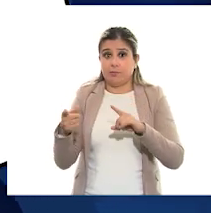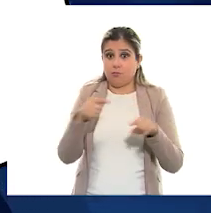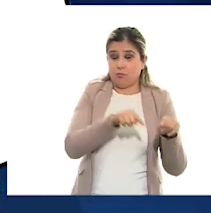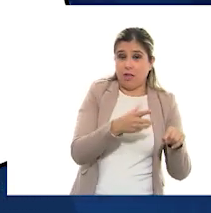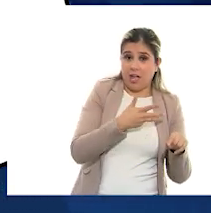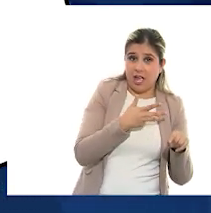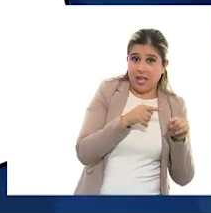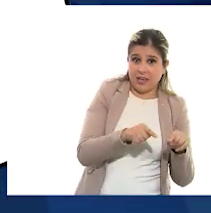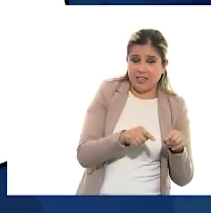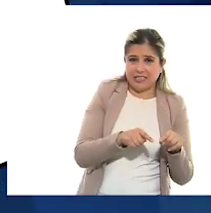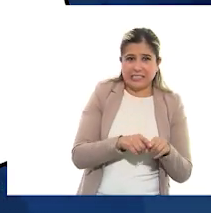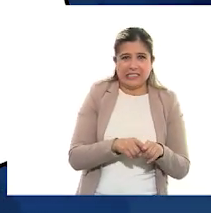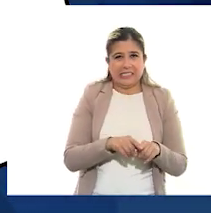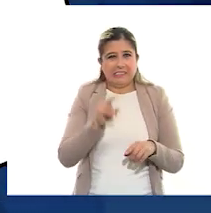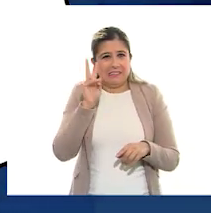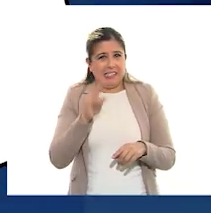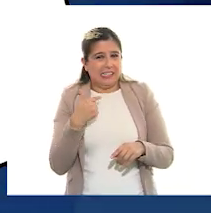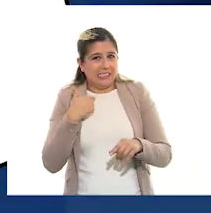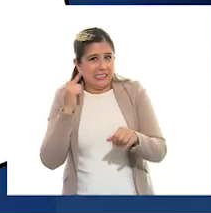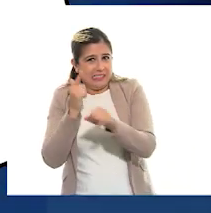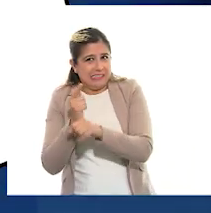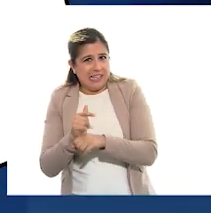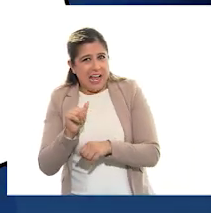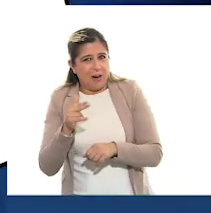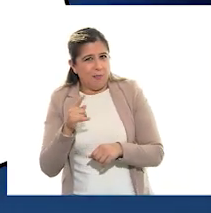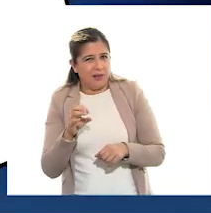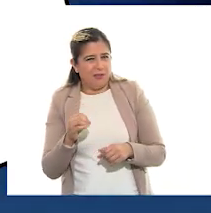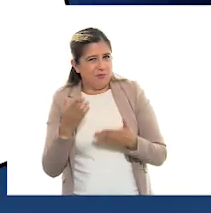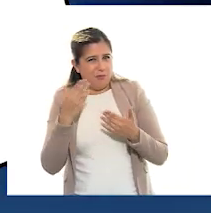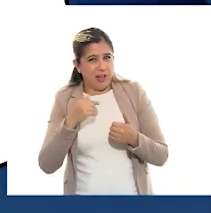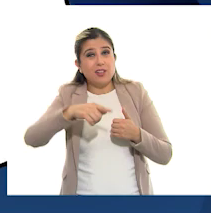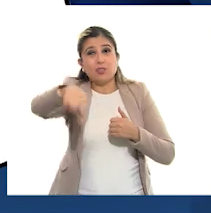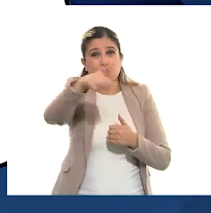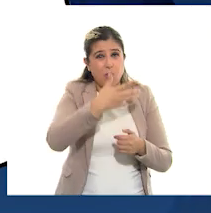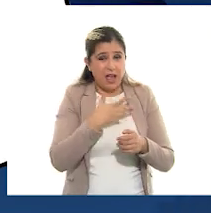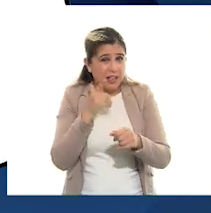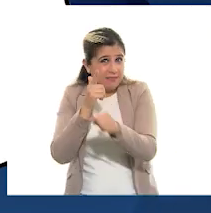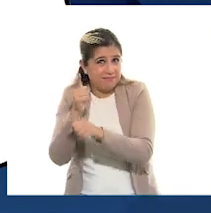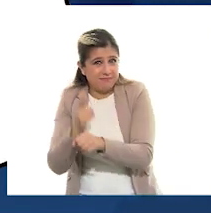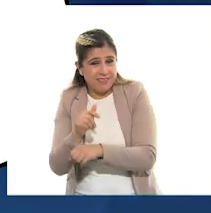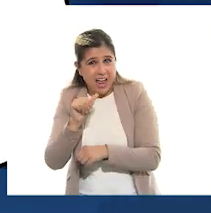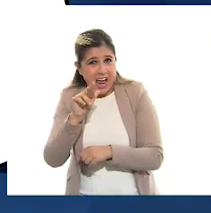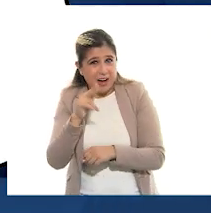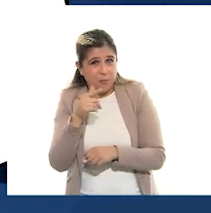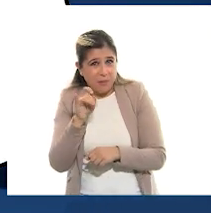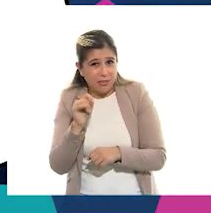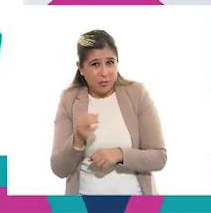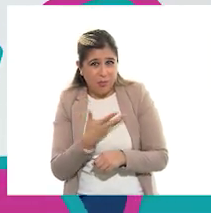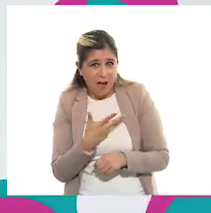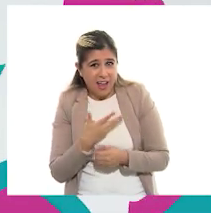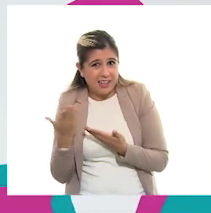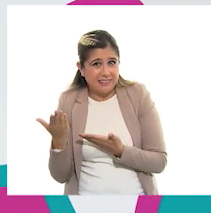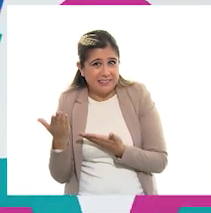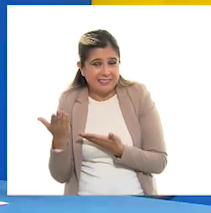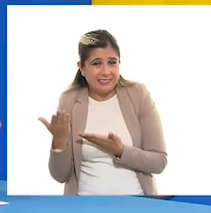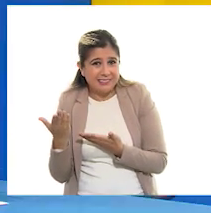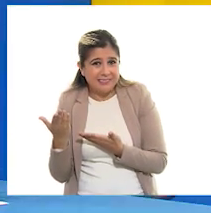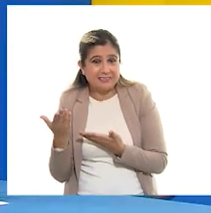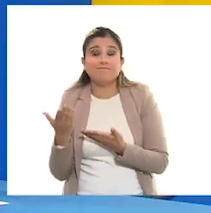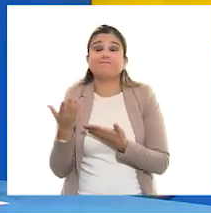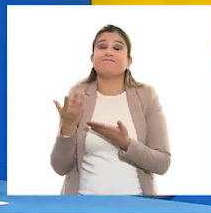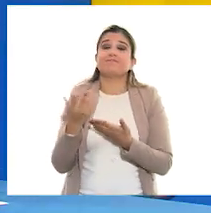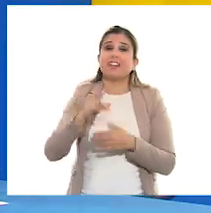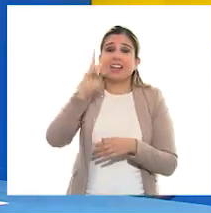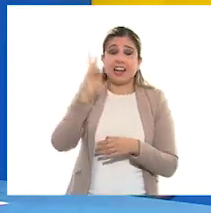Pues, Gaby, la verdad es que no identifiqué ninguno. En casa, ¿ustedes detectaron alguno que se me haya escapado? En